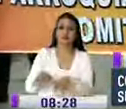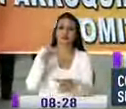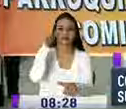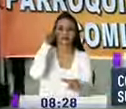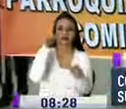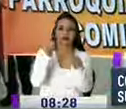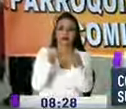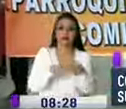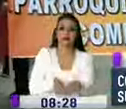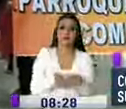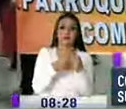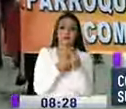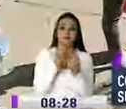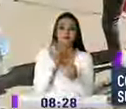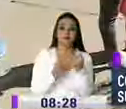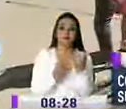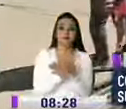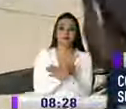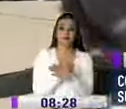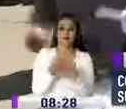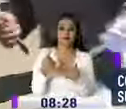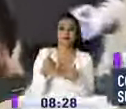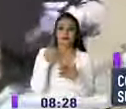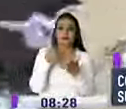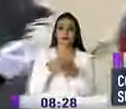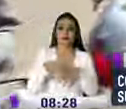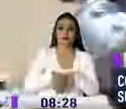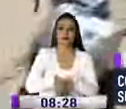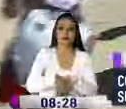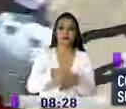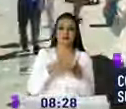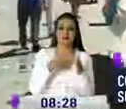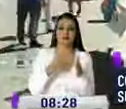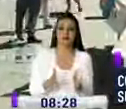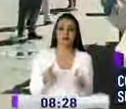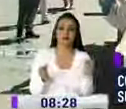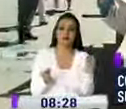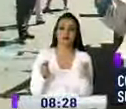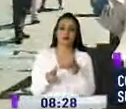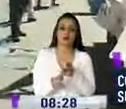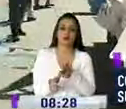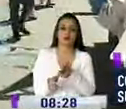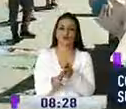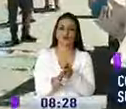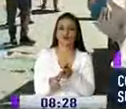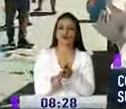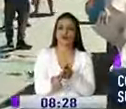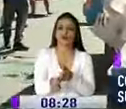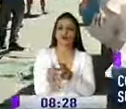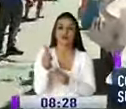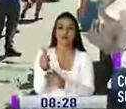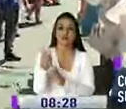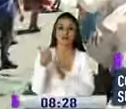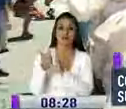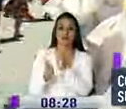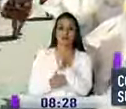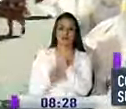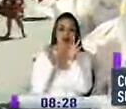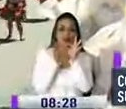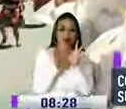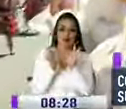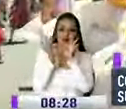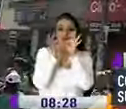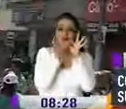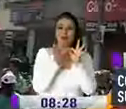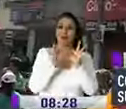que iniciaron el fin de semana, como los desfiles estudiantiles y carros alegóricos, en los cuales los artesanos se esmeraron en realizar la